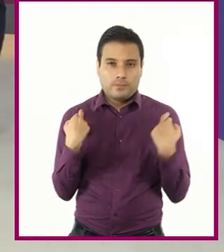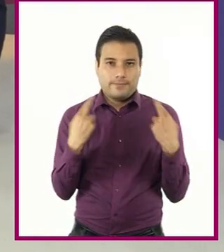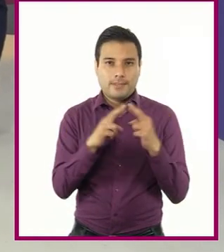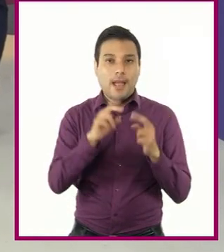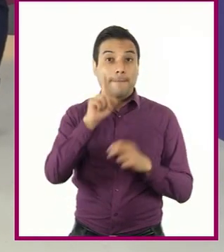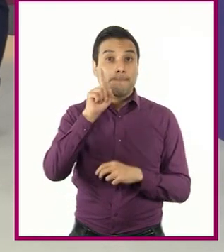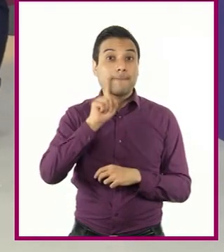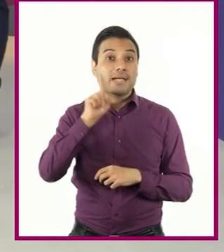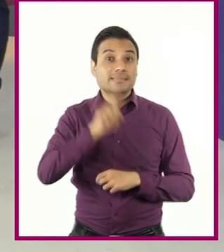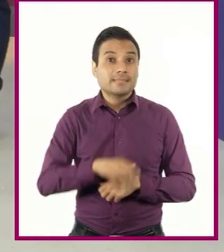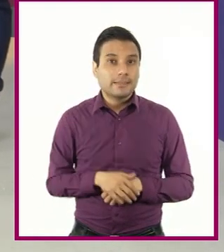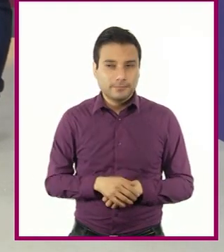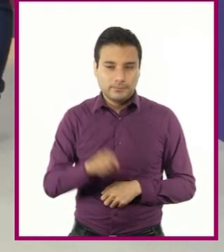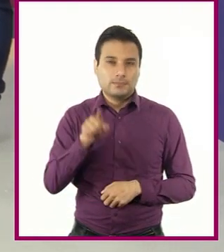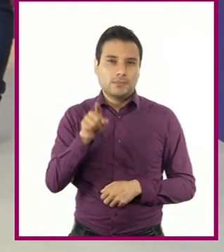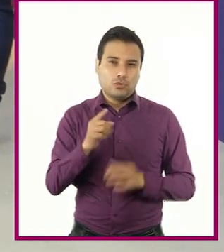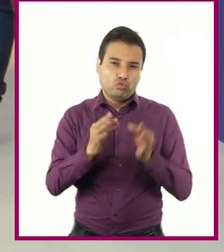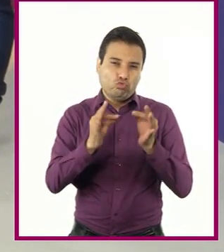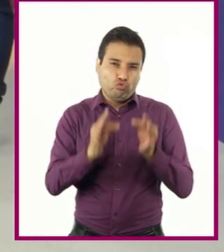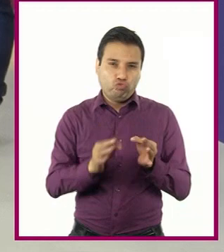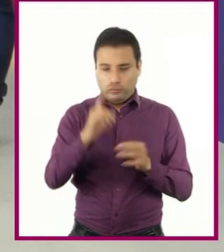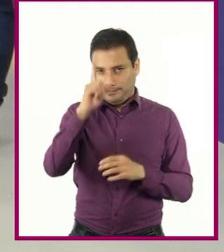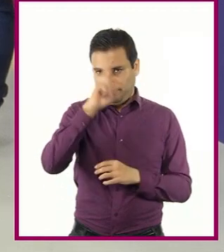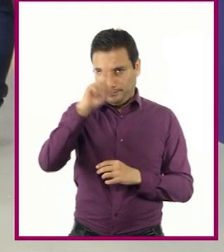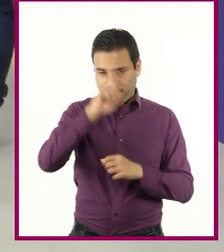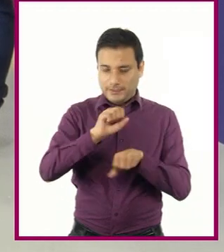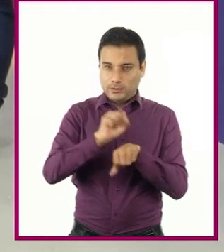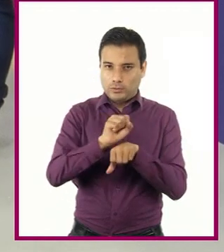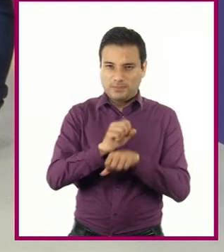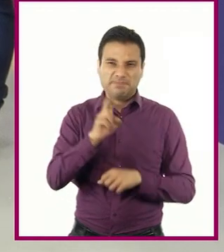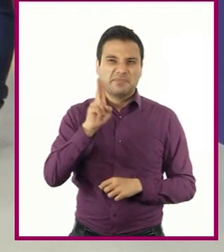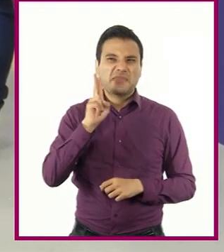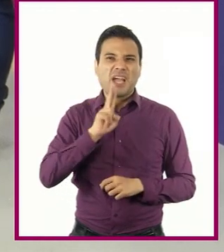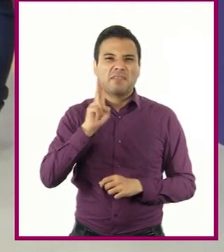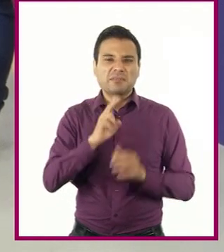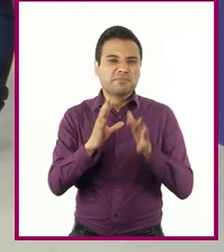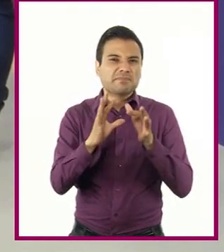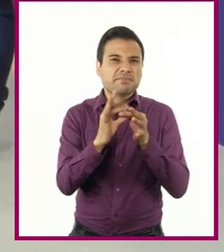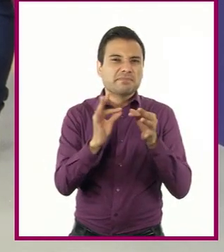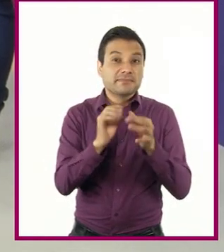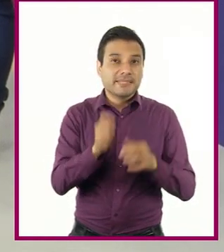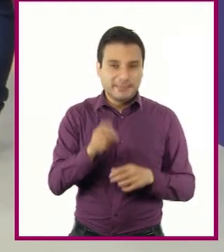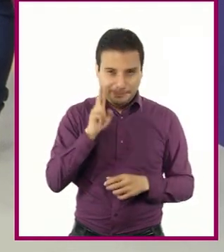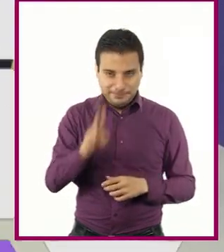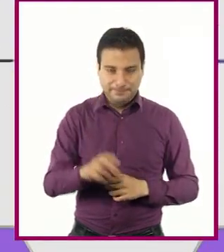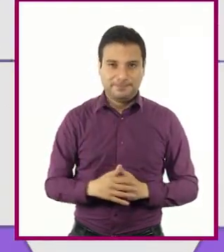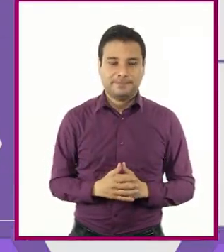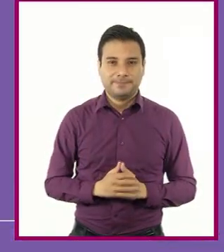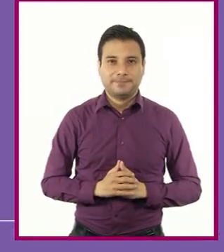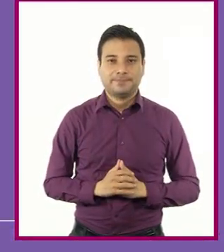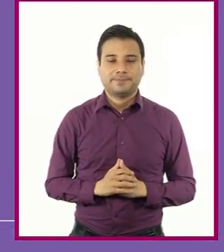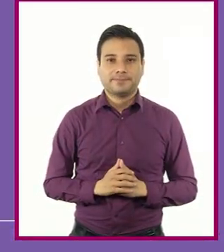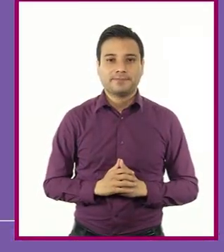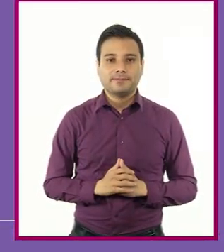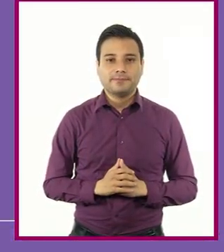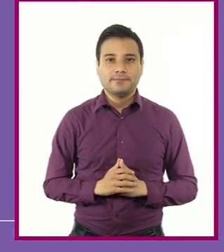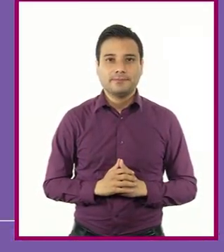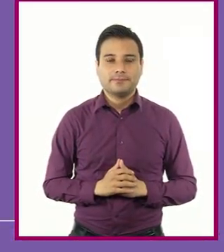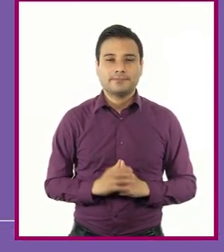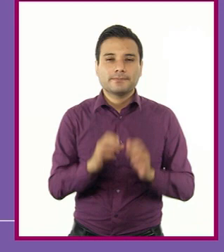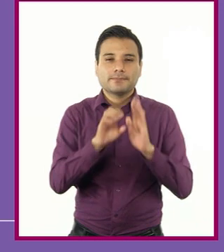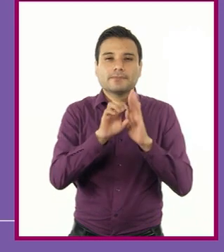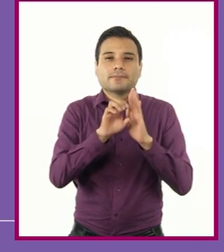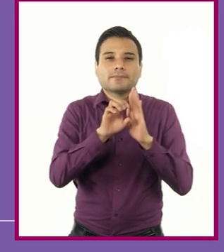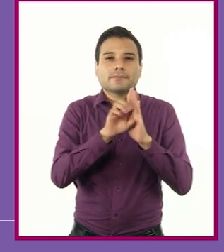Castañón López, orientadora en una escuela secundaria. Veamos y escuchemos. ¿Qué sucede cuando